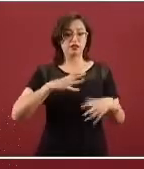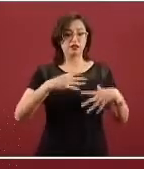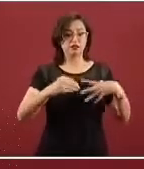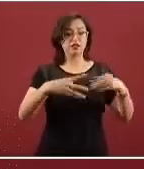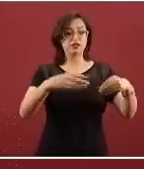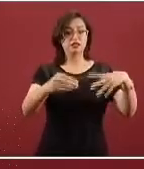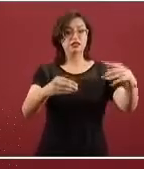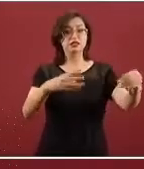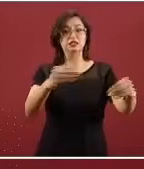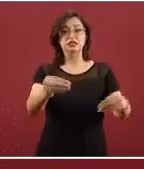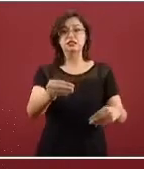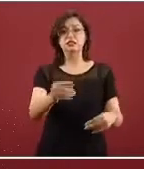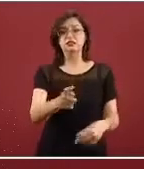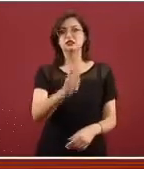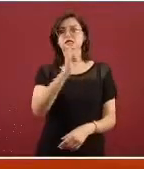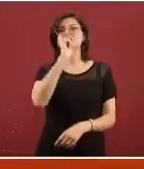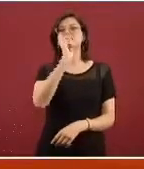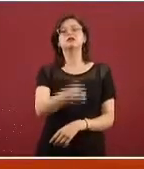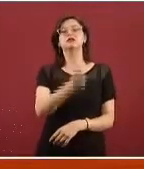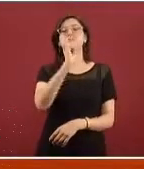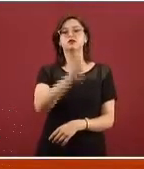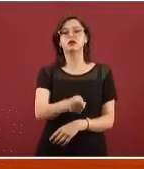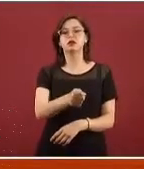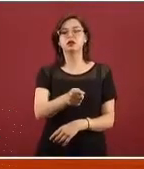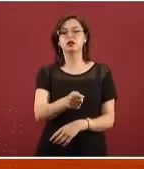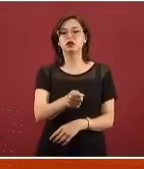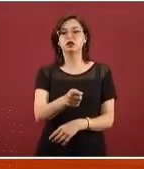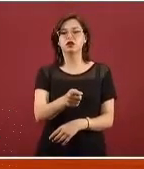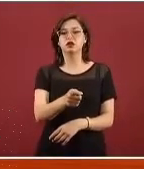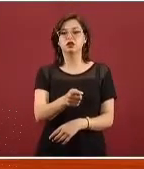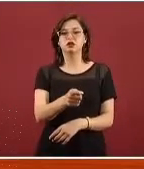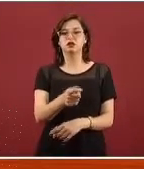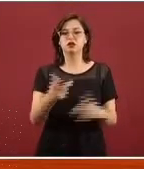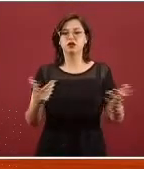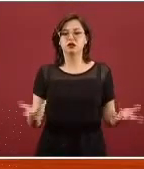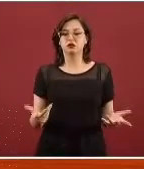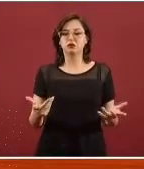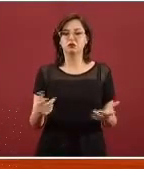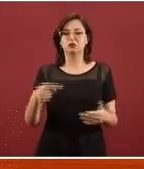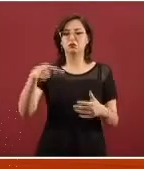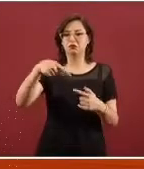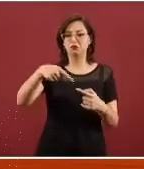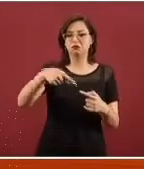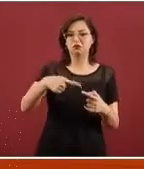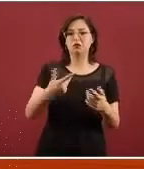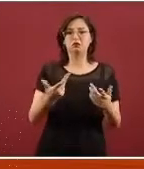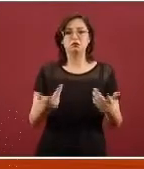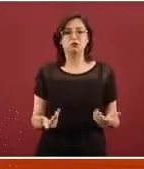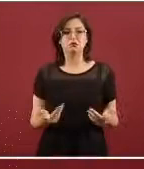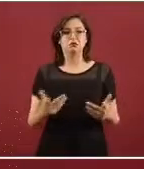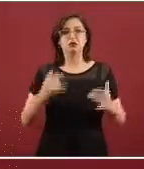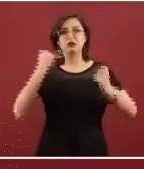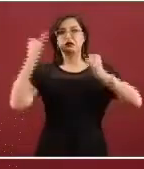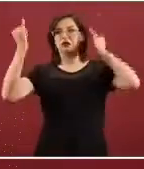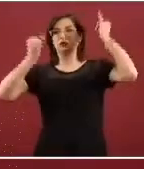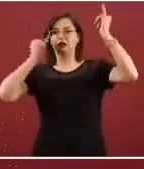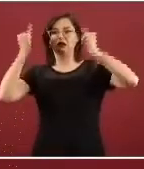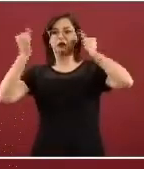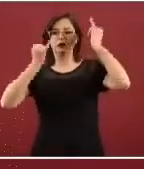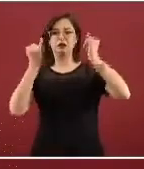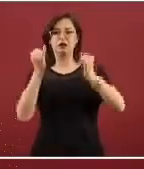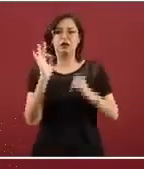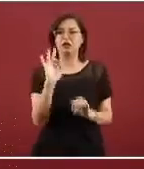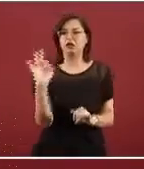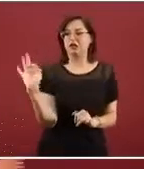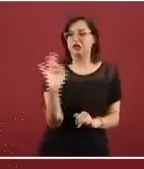quede muy claro, no quiere decir un estado de excepción. Y lo digo porque ya empiezan a circular las especulaciones de que